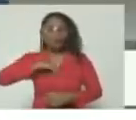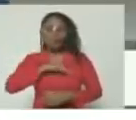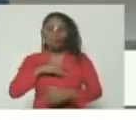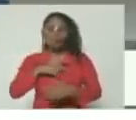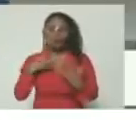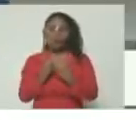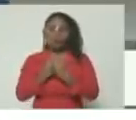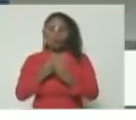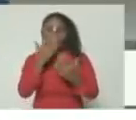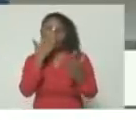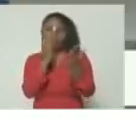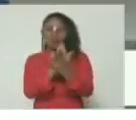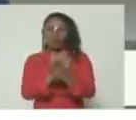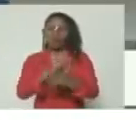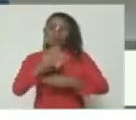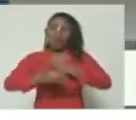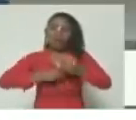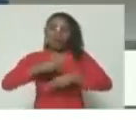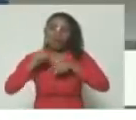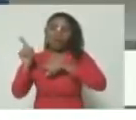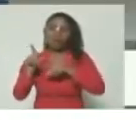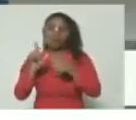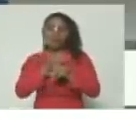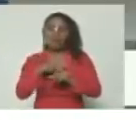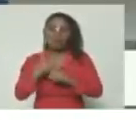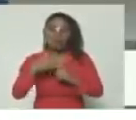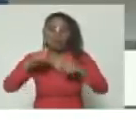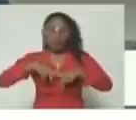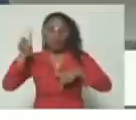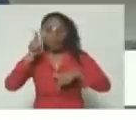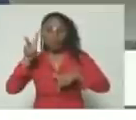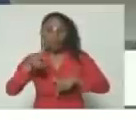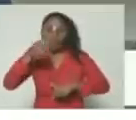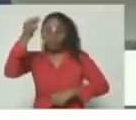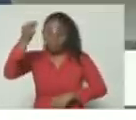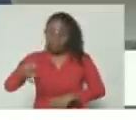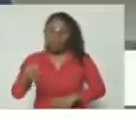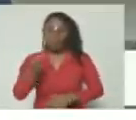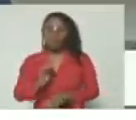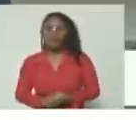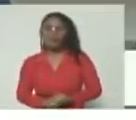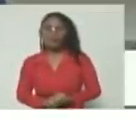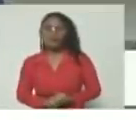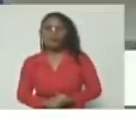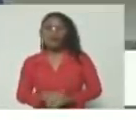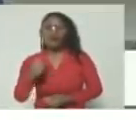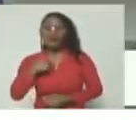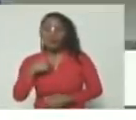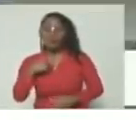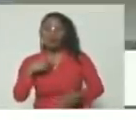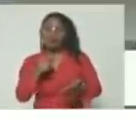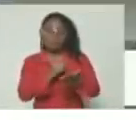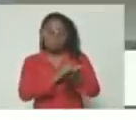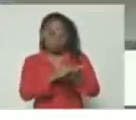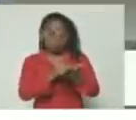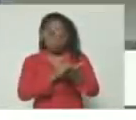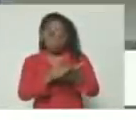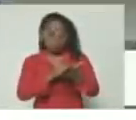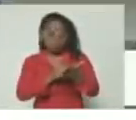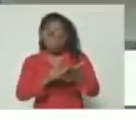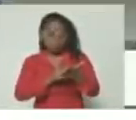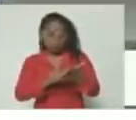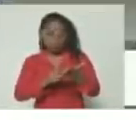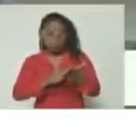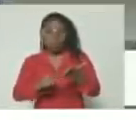enfrentan y lo que hay que hacer en estas circunstancias en Venezuela. Tengan la seguridad. Yo he tomado nota